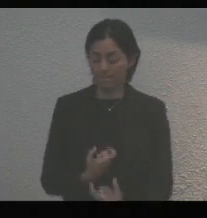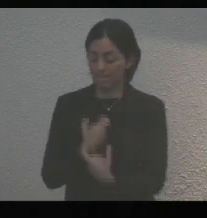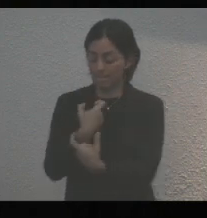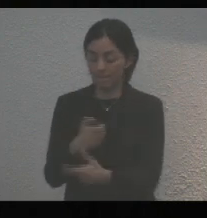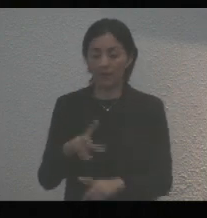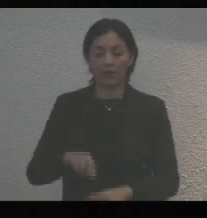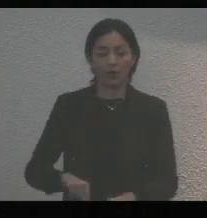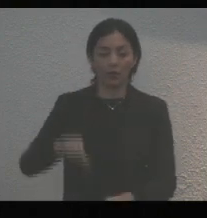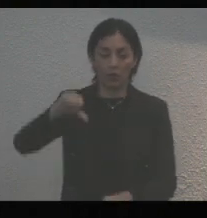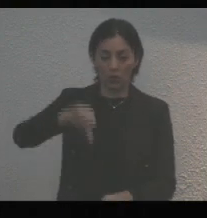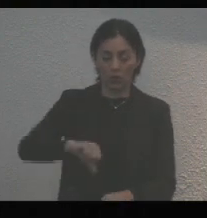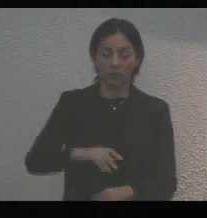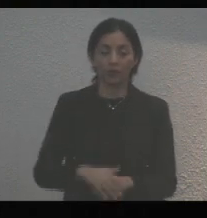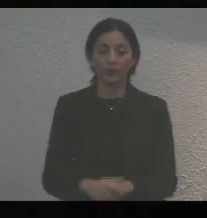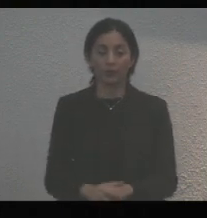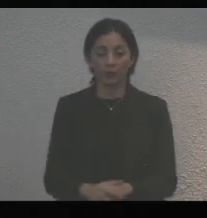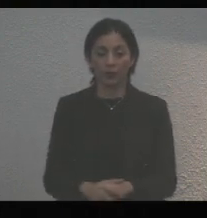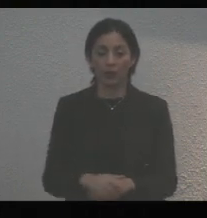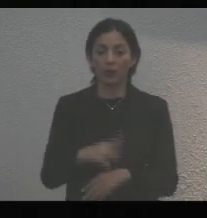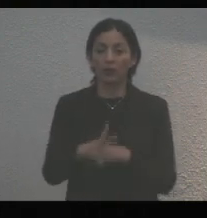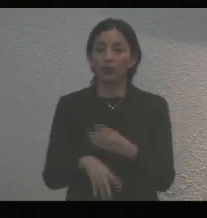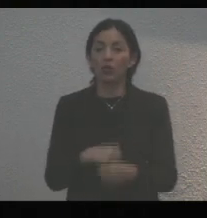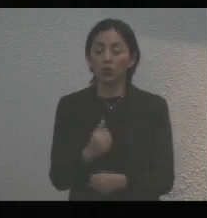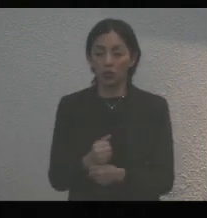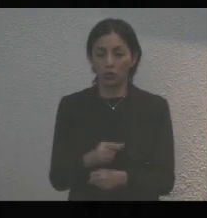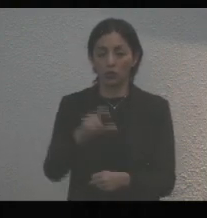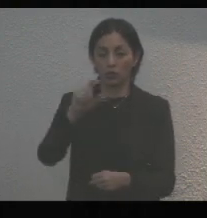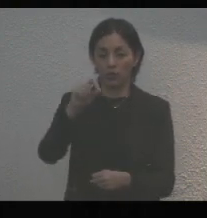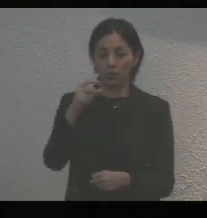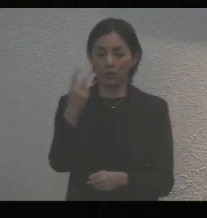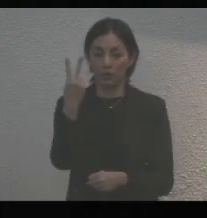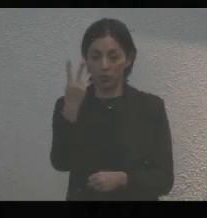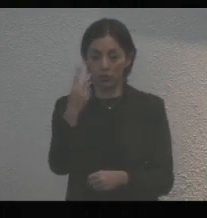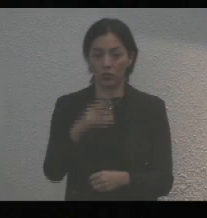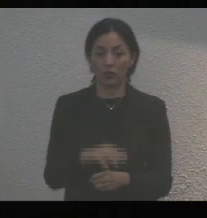se llevará a cabo en el año 2022.